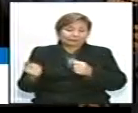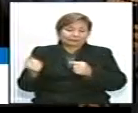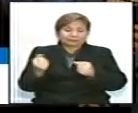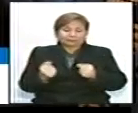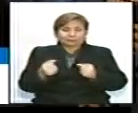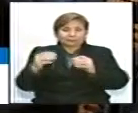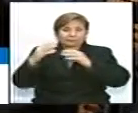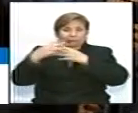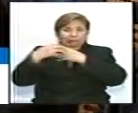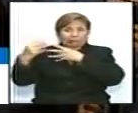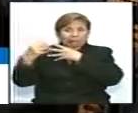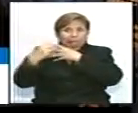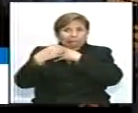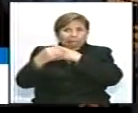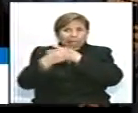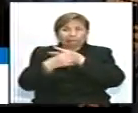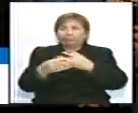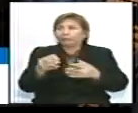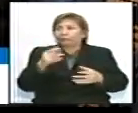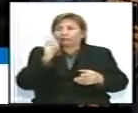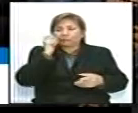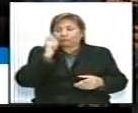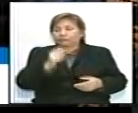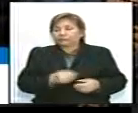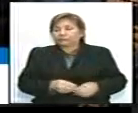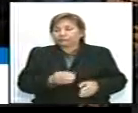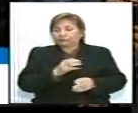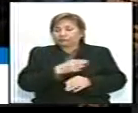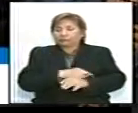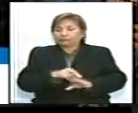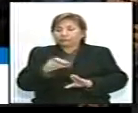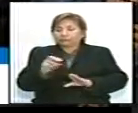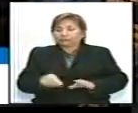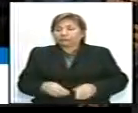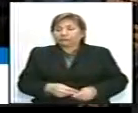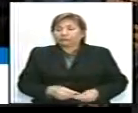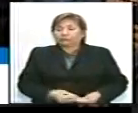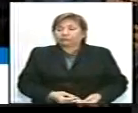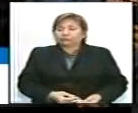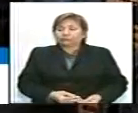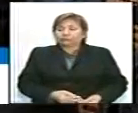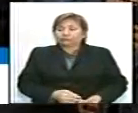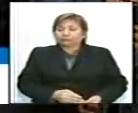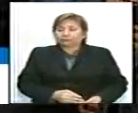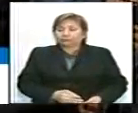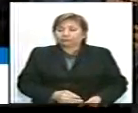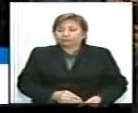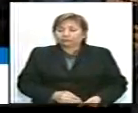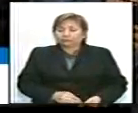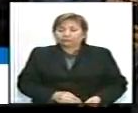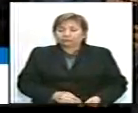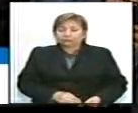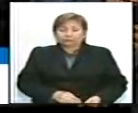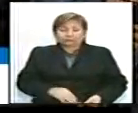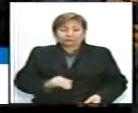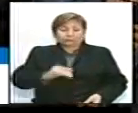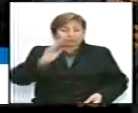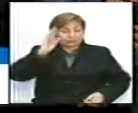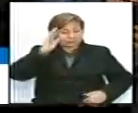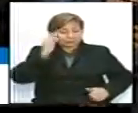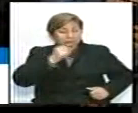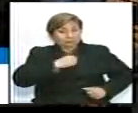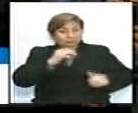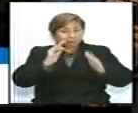siendo chuponeados, como son las radios profesionales. Y lo mismo vemos en las comisarías con las